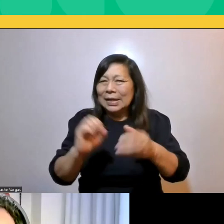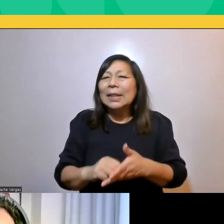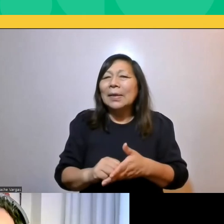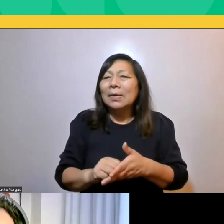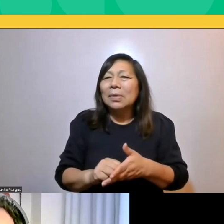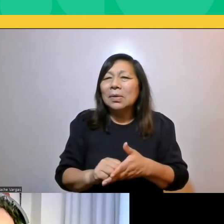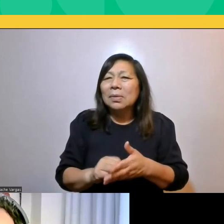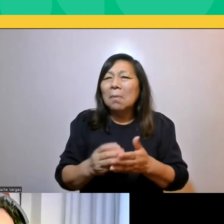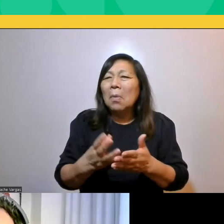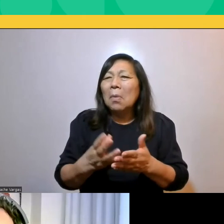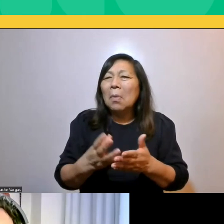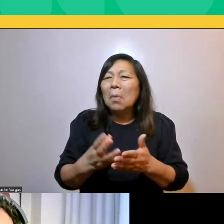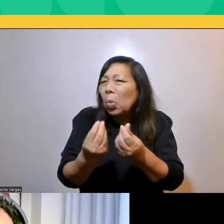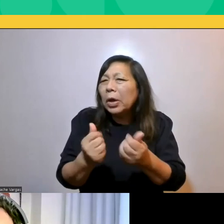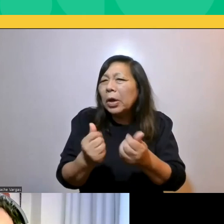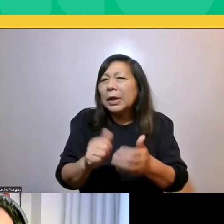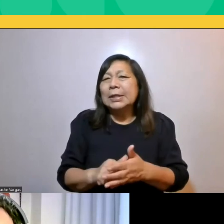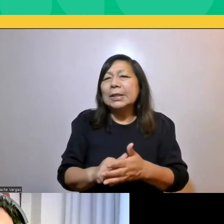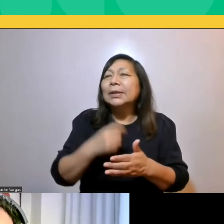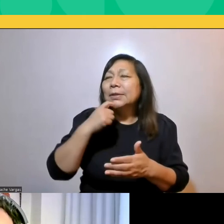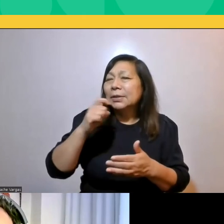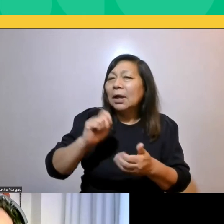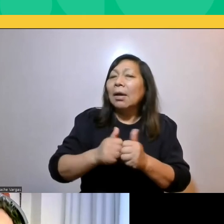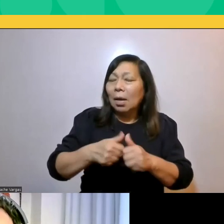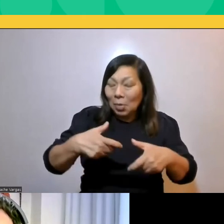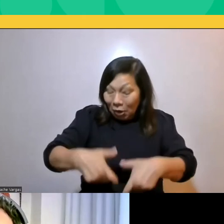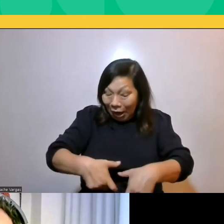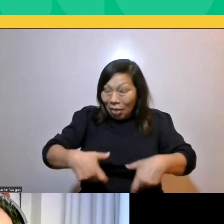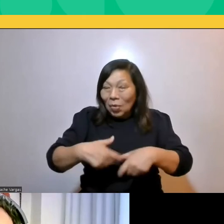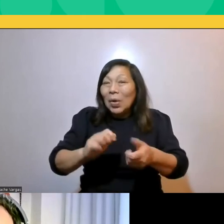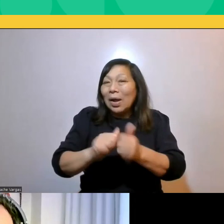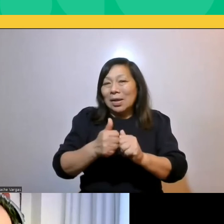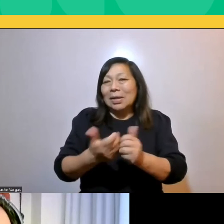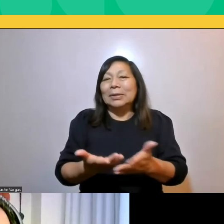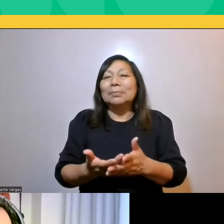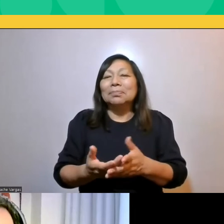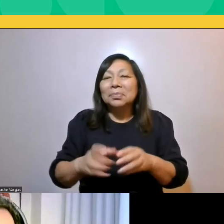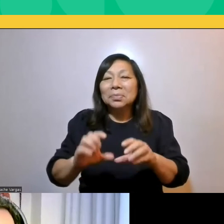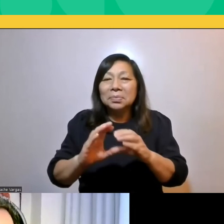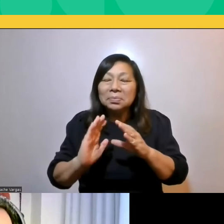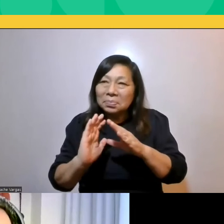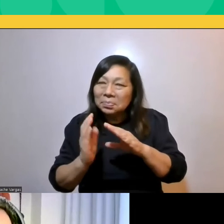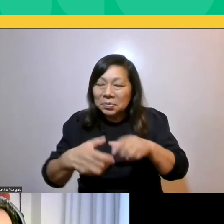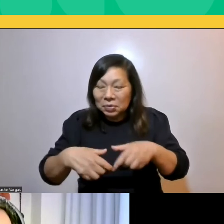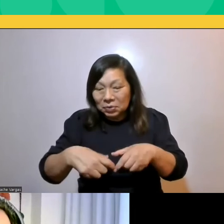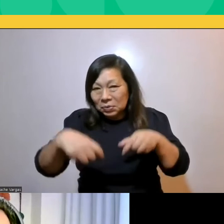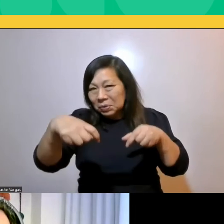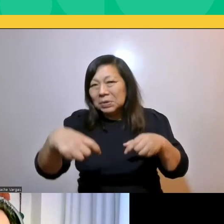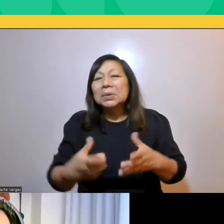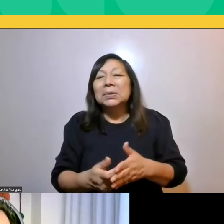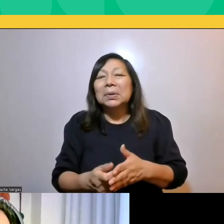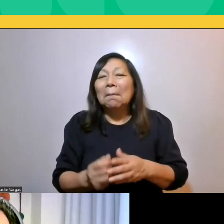genera mucha humedad, que hace que necesario que te cambies la truza o que estés usando toallas protectoras, o te genera